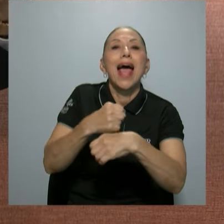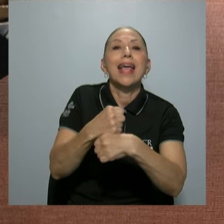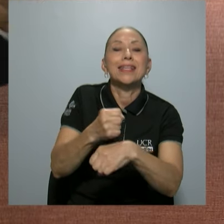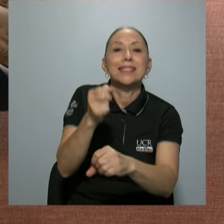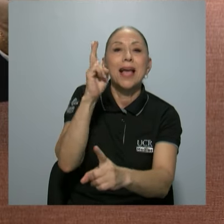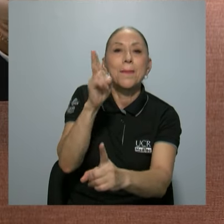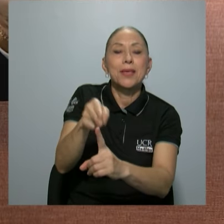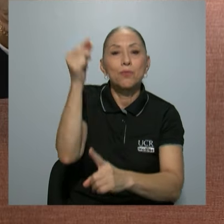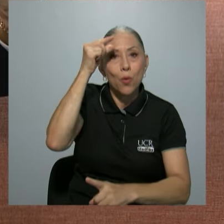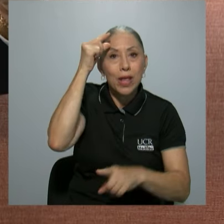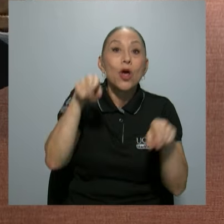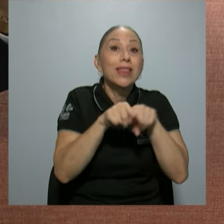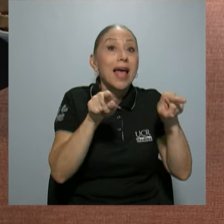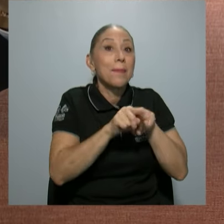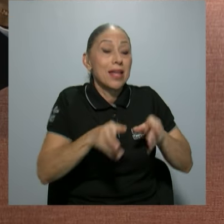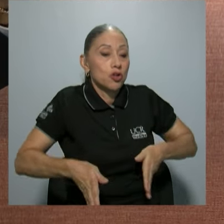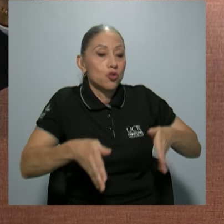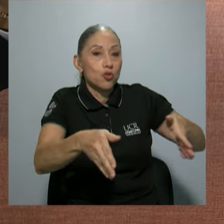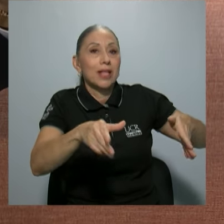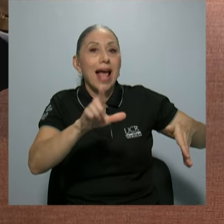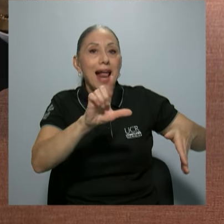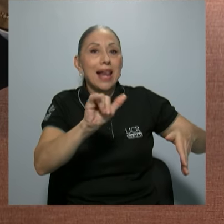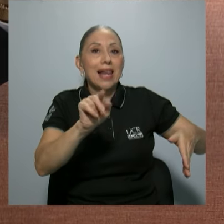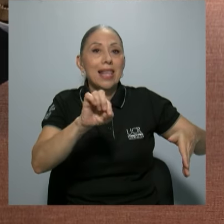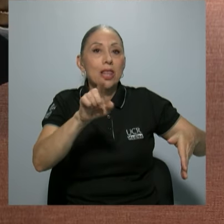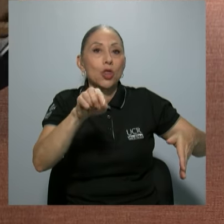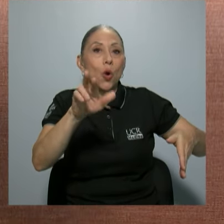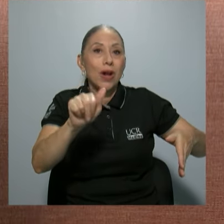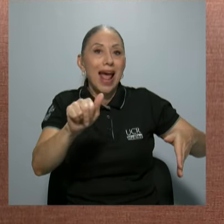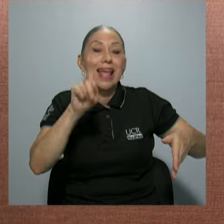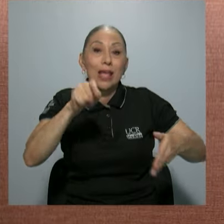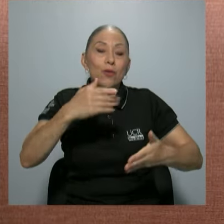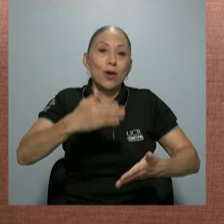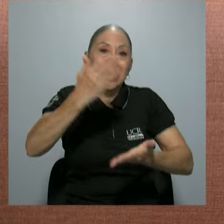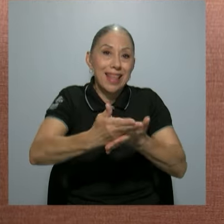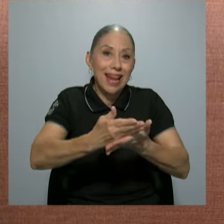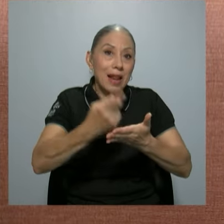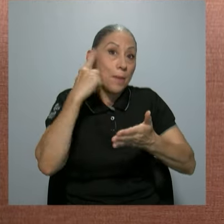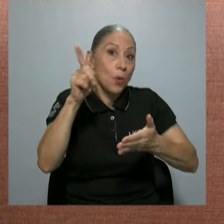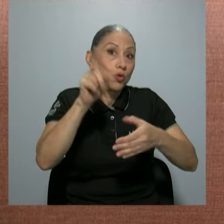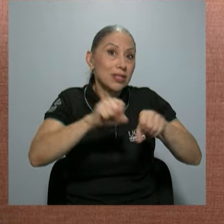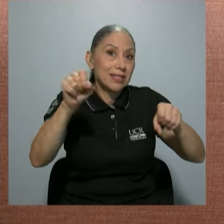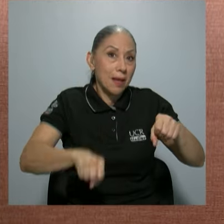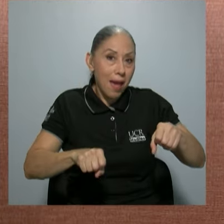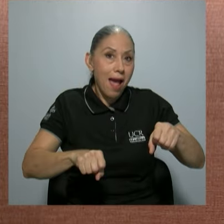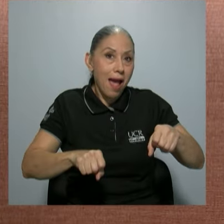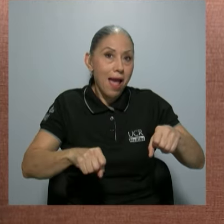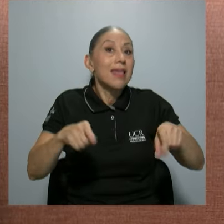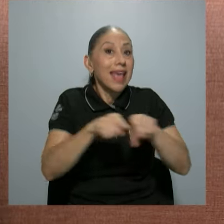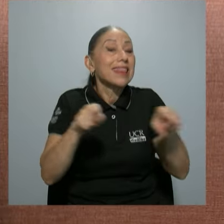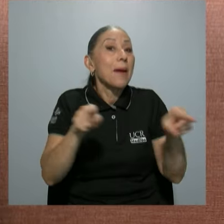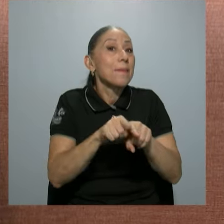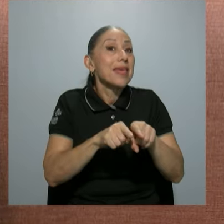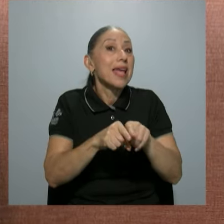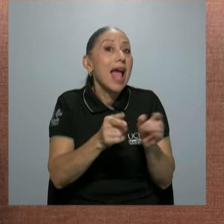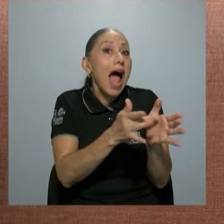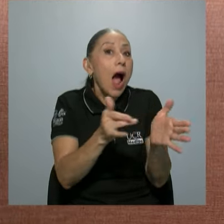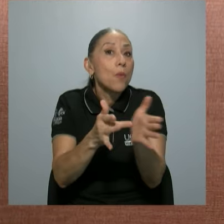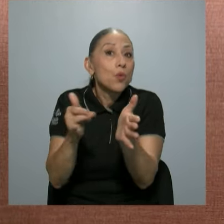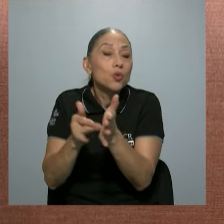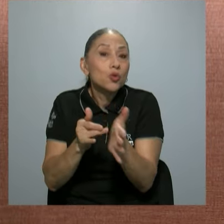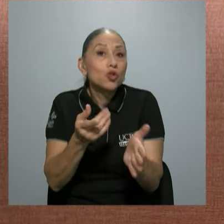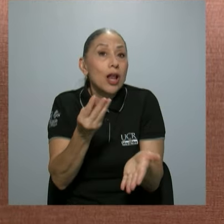Ruta Lindora, que lo tuvieron que detener por el sistema de UNOPS, ¿verdad? Que también había abusos en los sobreprecios y no era concesión de obra